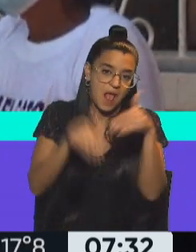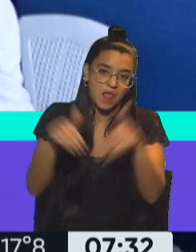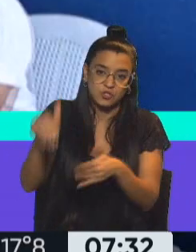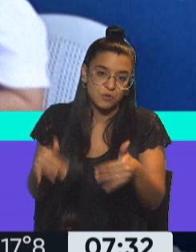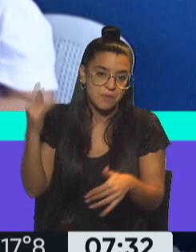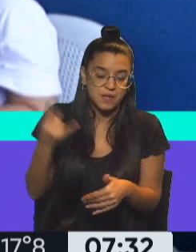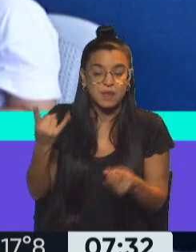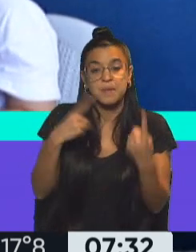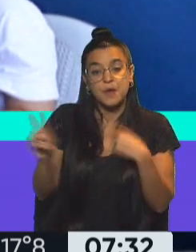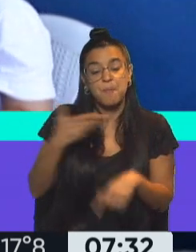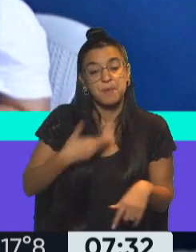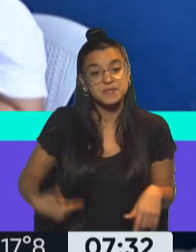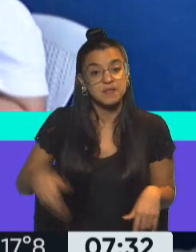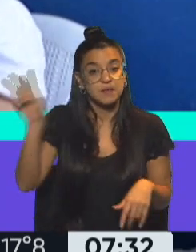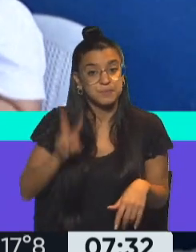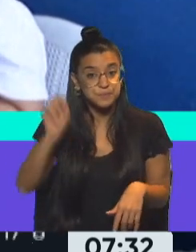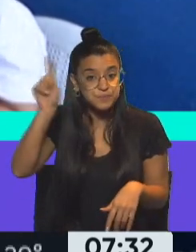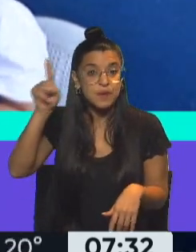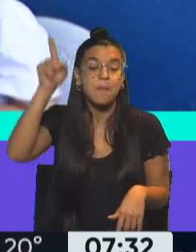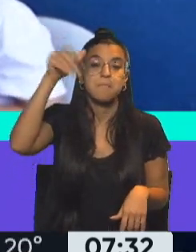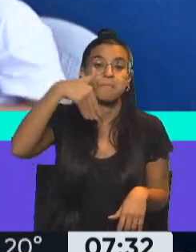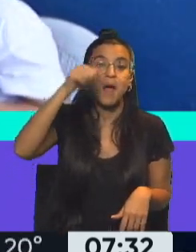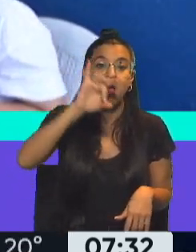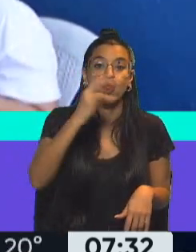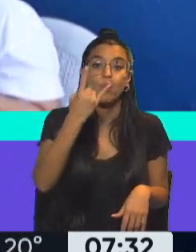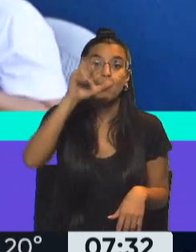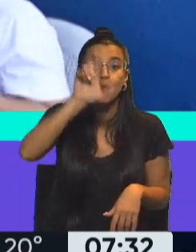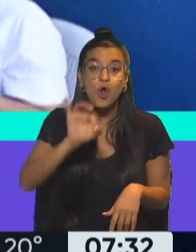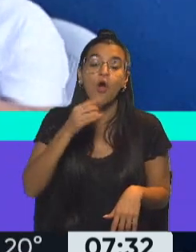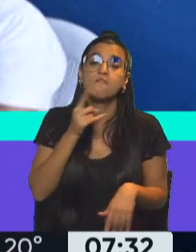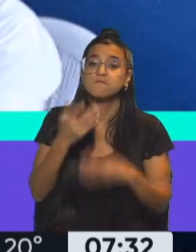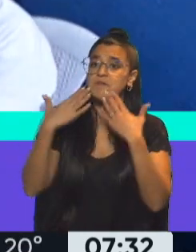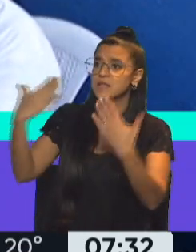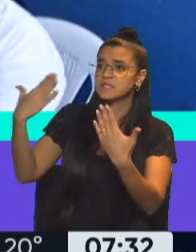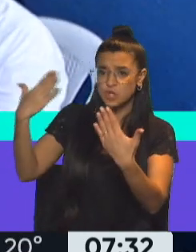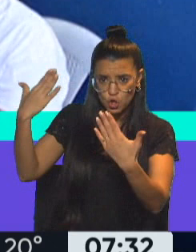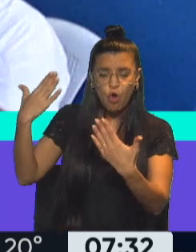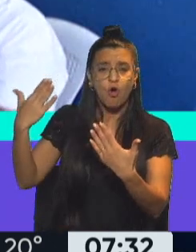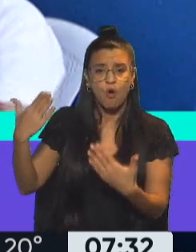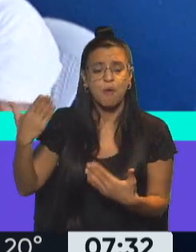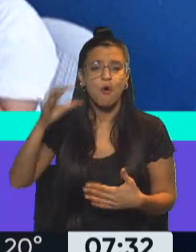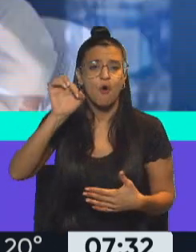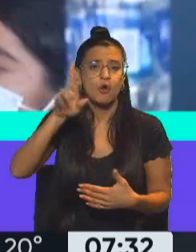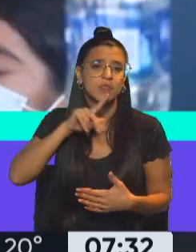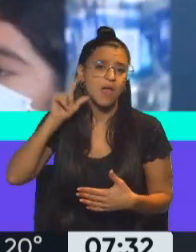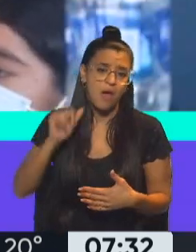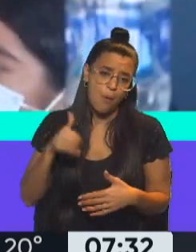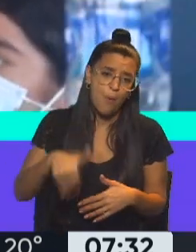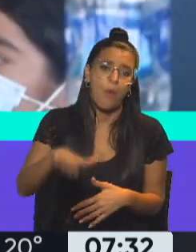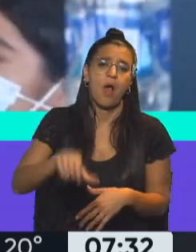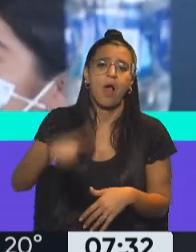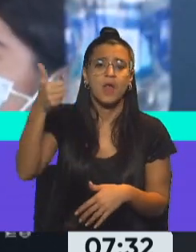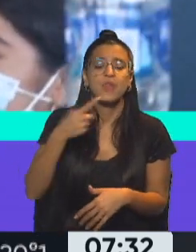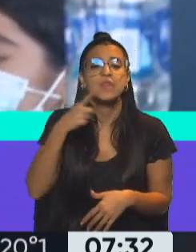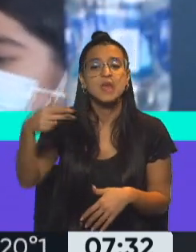elecciones, mientras que el presidente de Venezuela, Nicolás Maduro, felicitó a su aliado Ortega ante su predecible victoria y reiteró